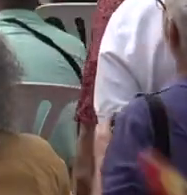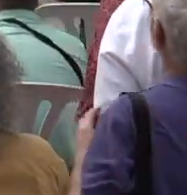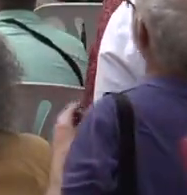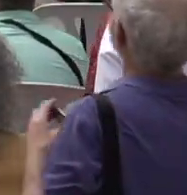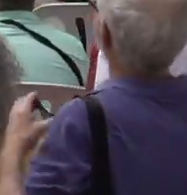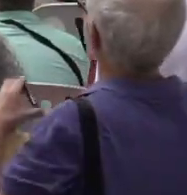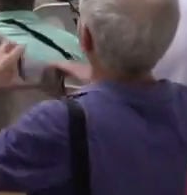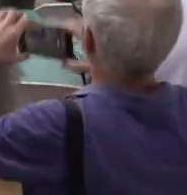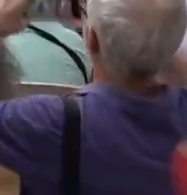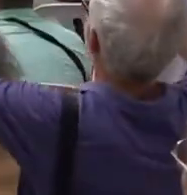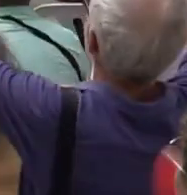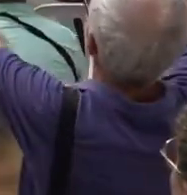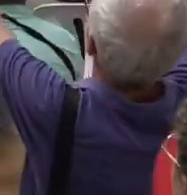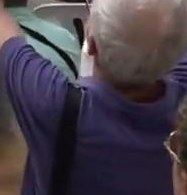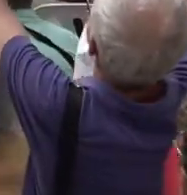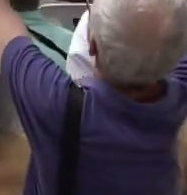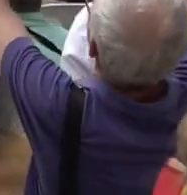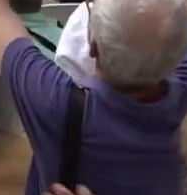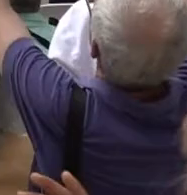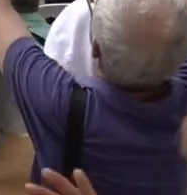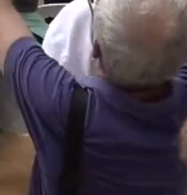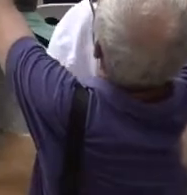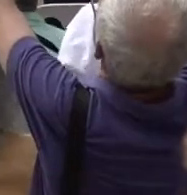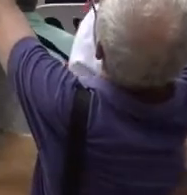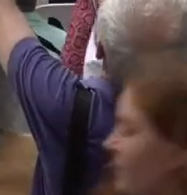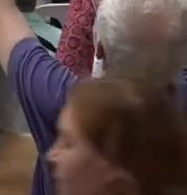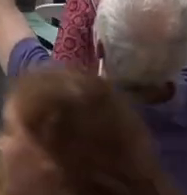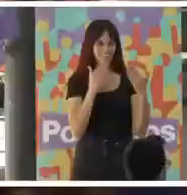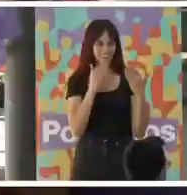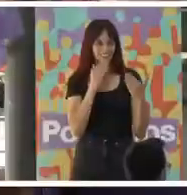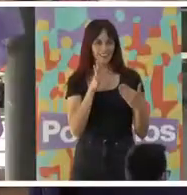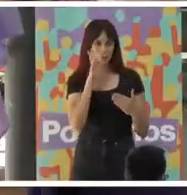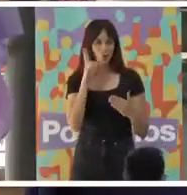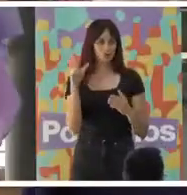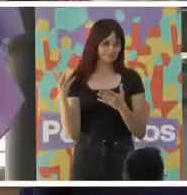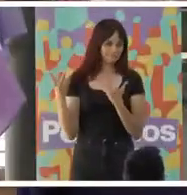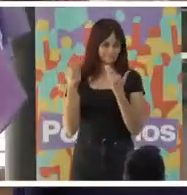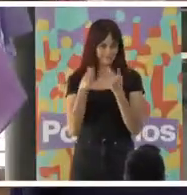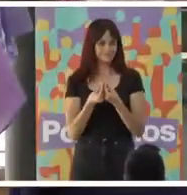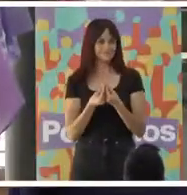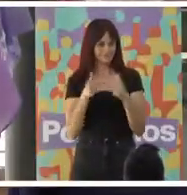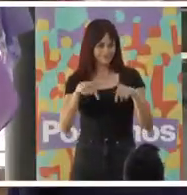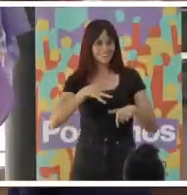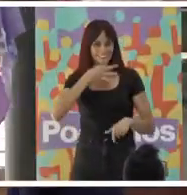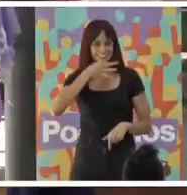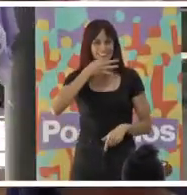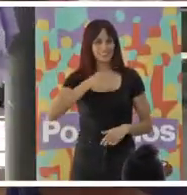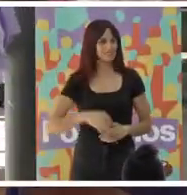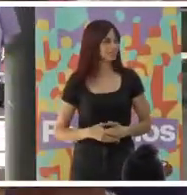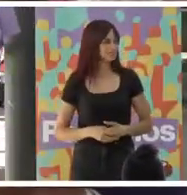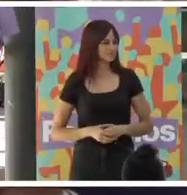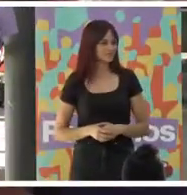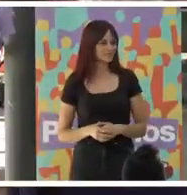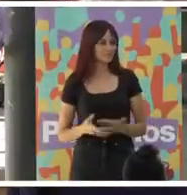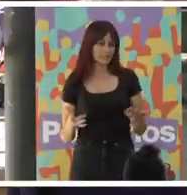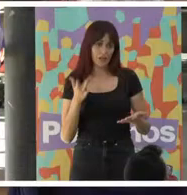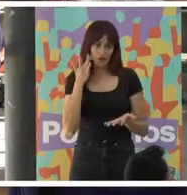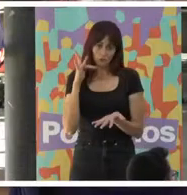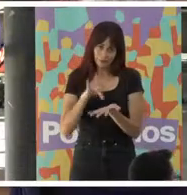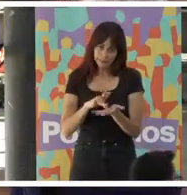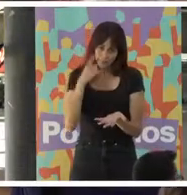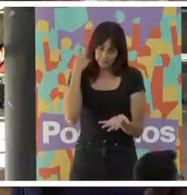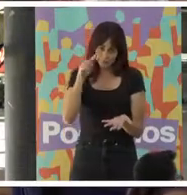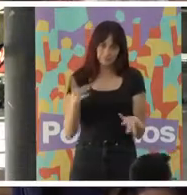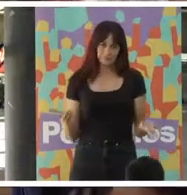Buenas tardes, compañeros y compañeras. Muchas gracias por acompañarnos esta tarde, a pesar de las fechas,